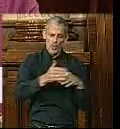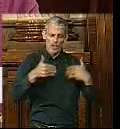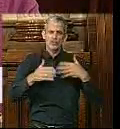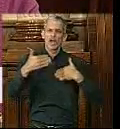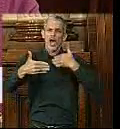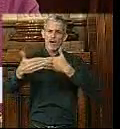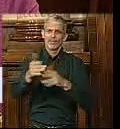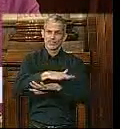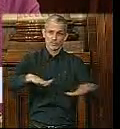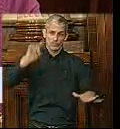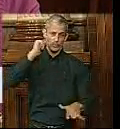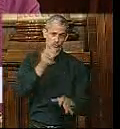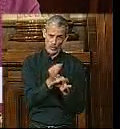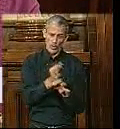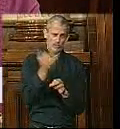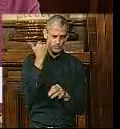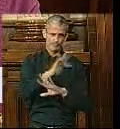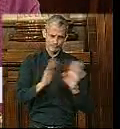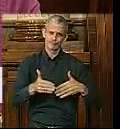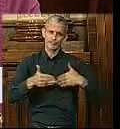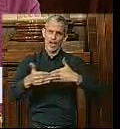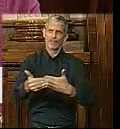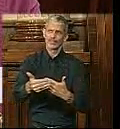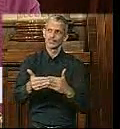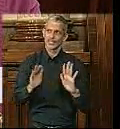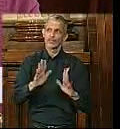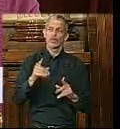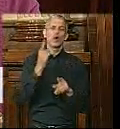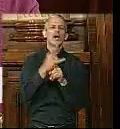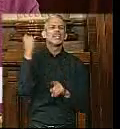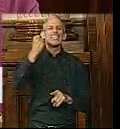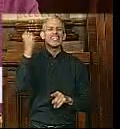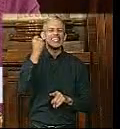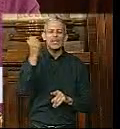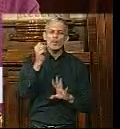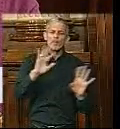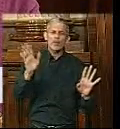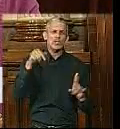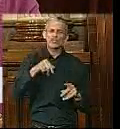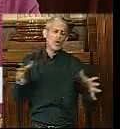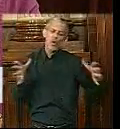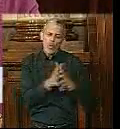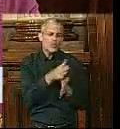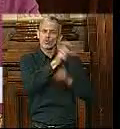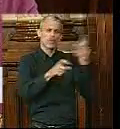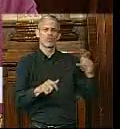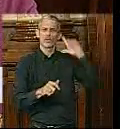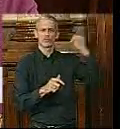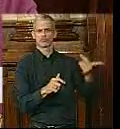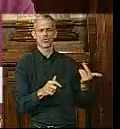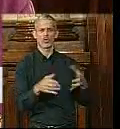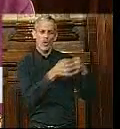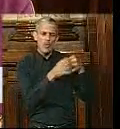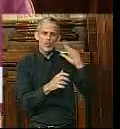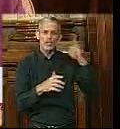de los chicos sordos, pero lo más importante siempre es tener en cuenta que esto hay que hacerlo junto con la comunidad sorda, que esto no lo